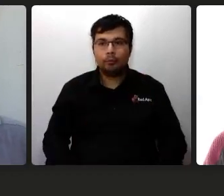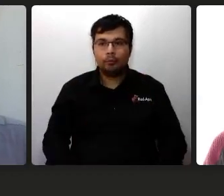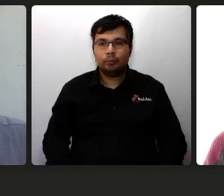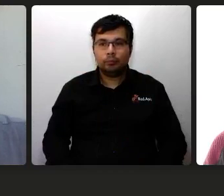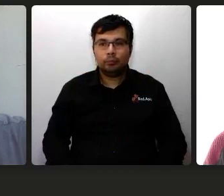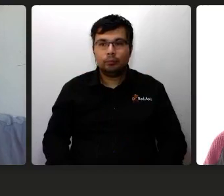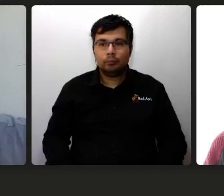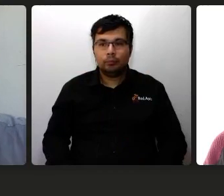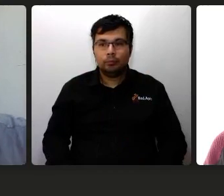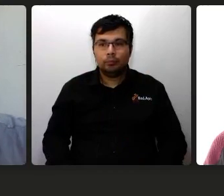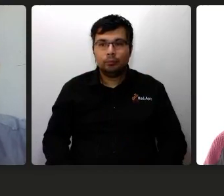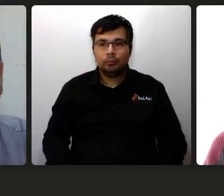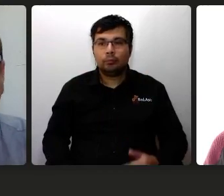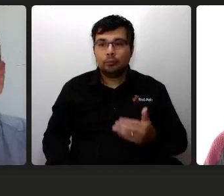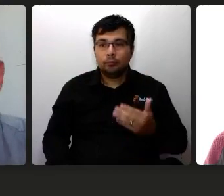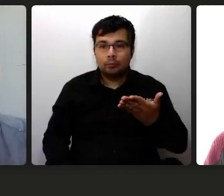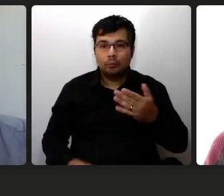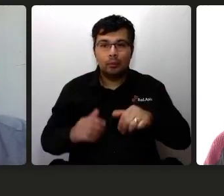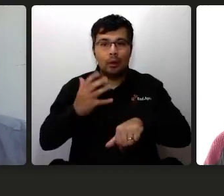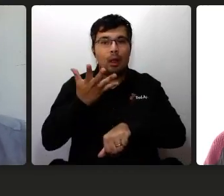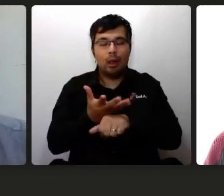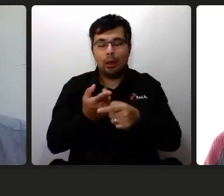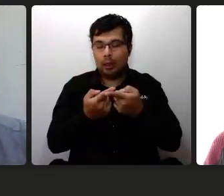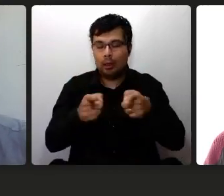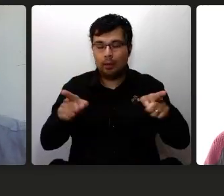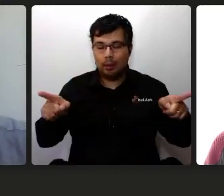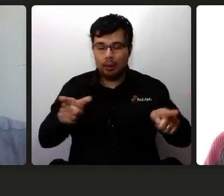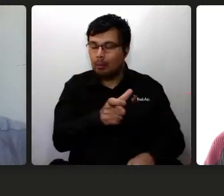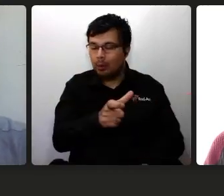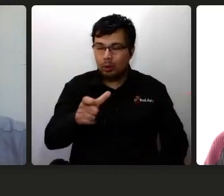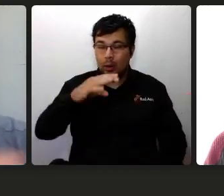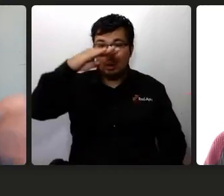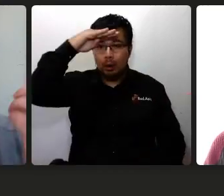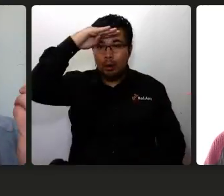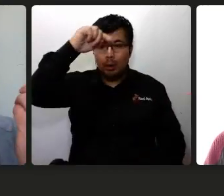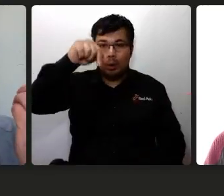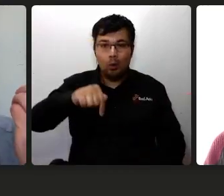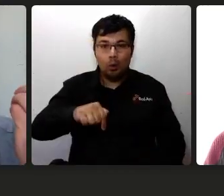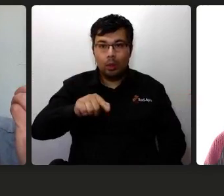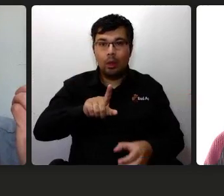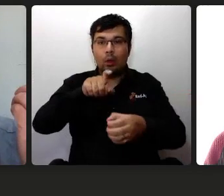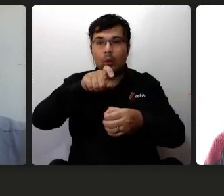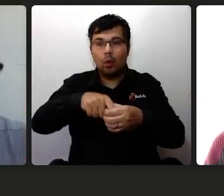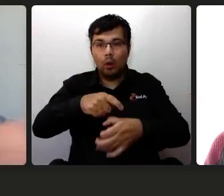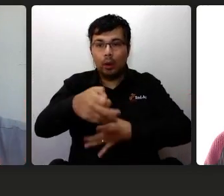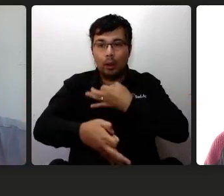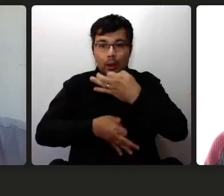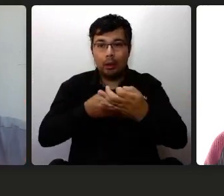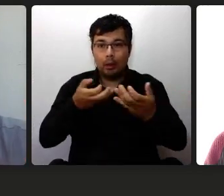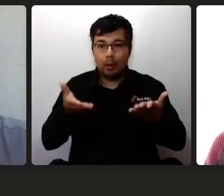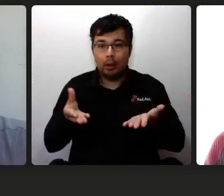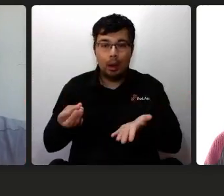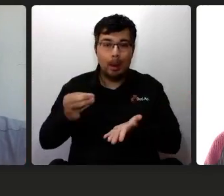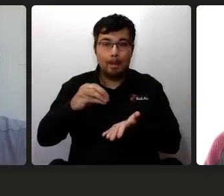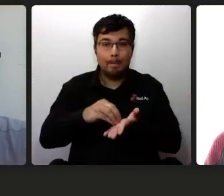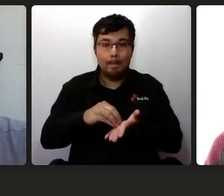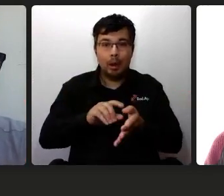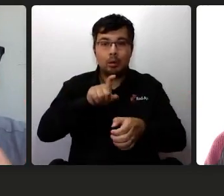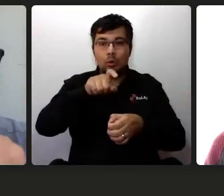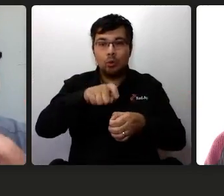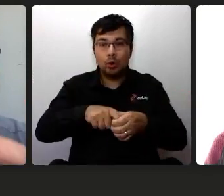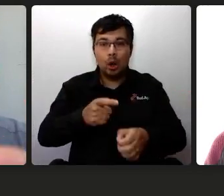Tenemos X cantidad de experticias y de experiencias que tenemos hoy día los conectados. Y hablar desde ella, más sumando el